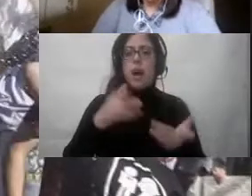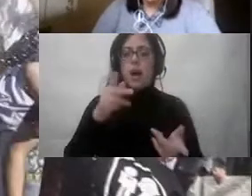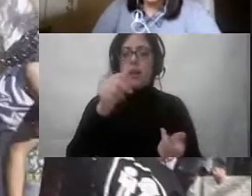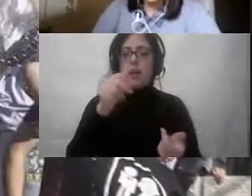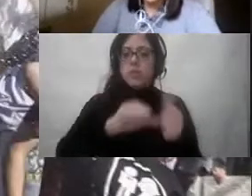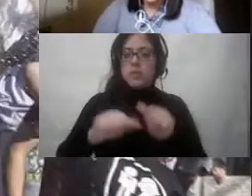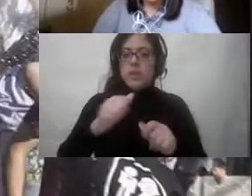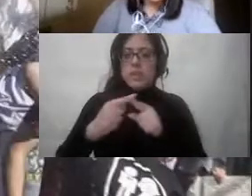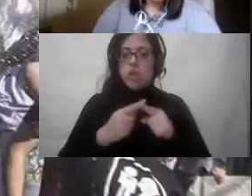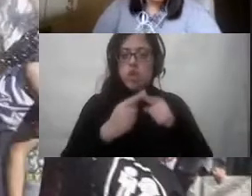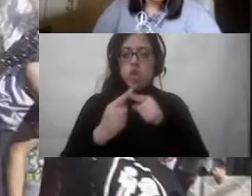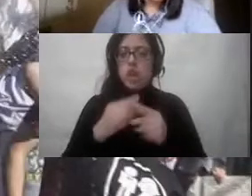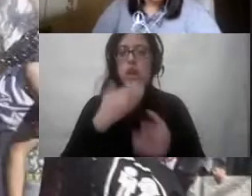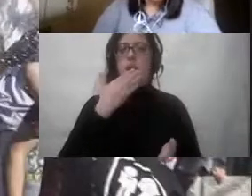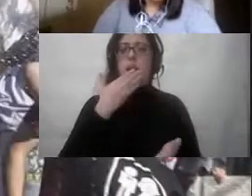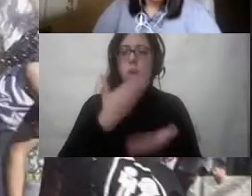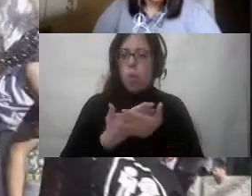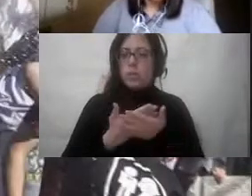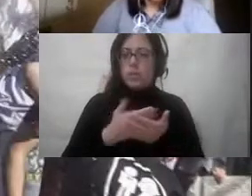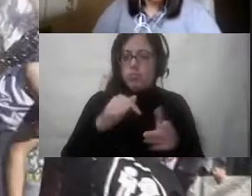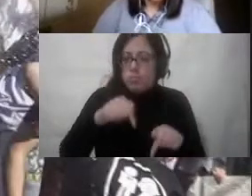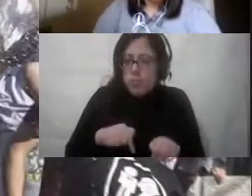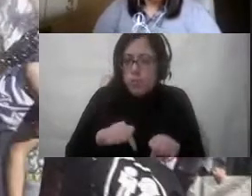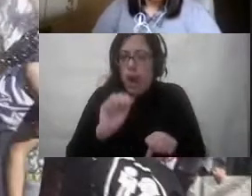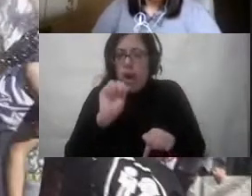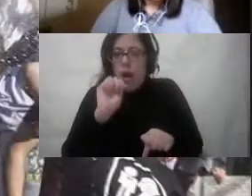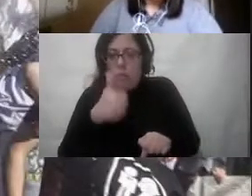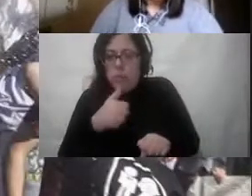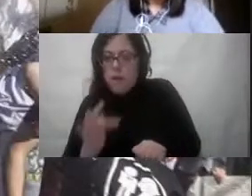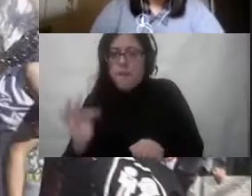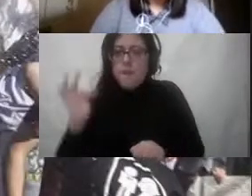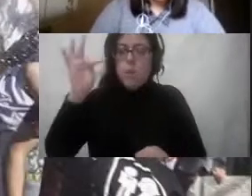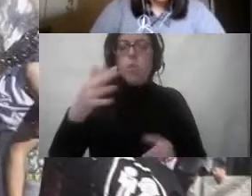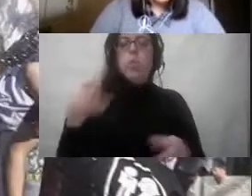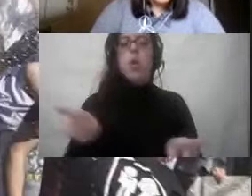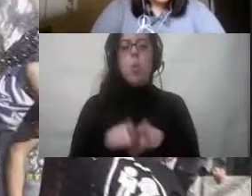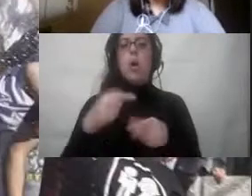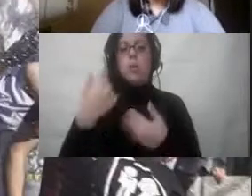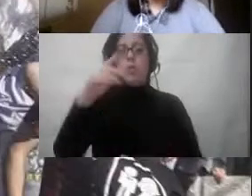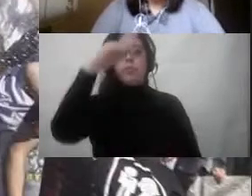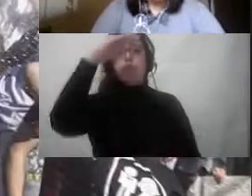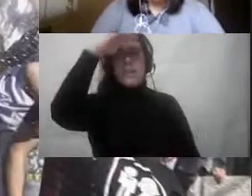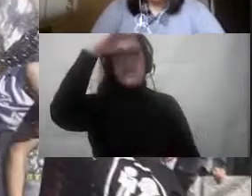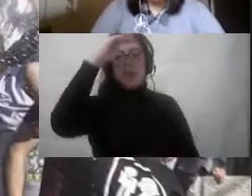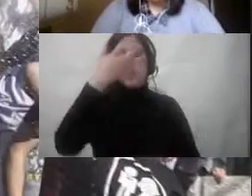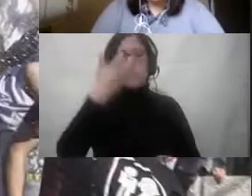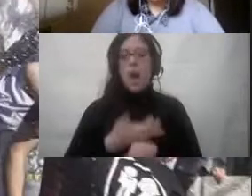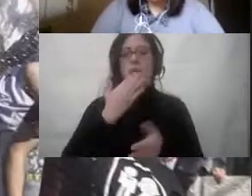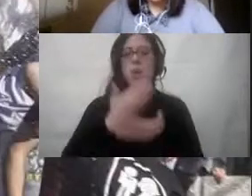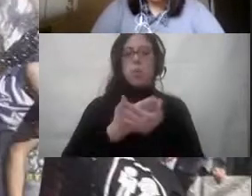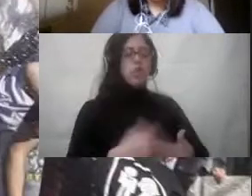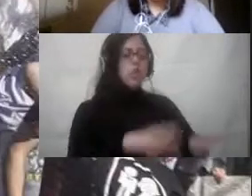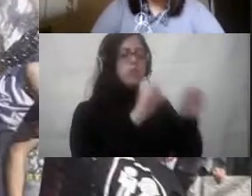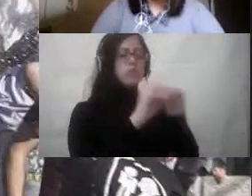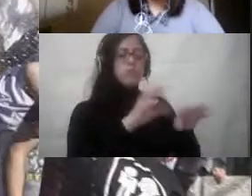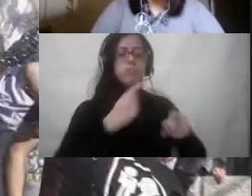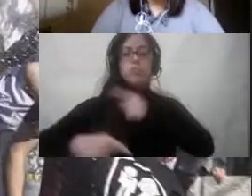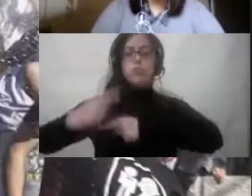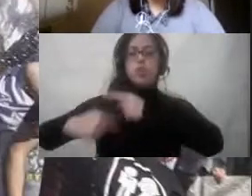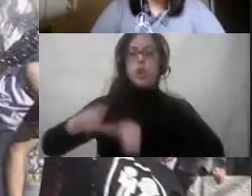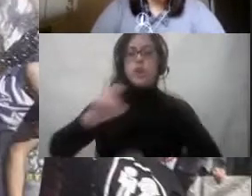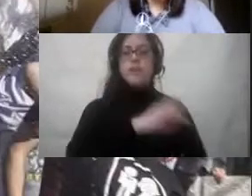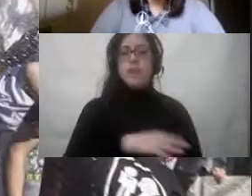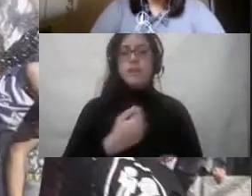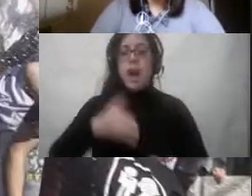nosotras. Personalmente tengo bastante experiencia en cómo se ha enseñado historia en Chile. Tuve la oportunidad de revisar